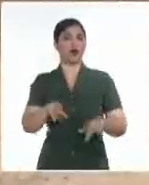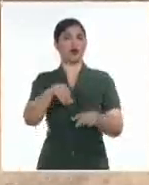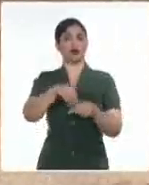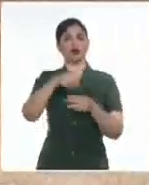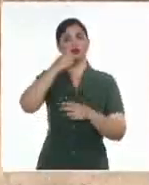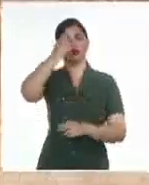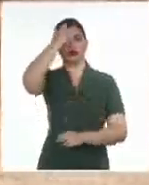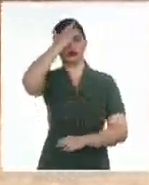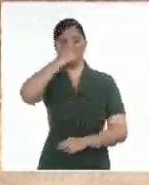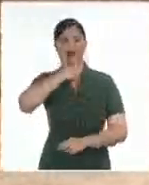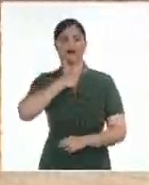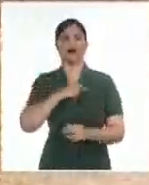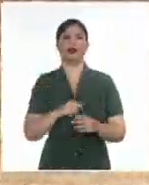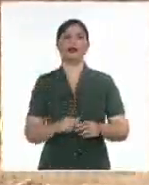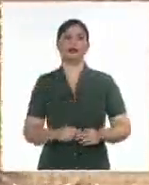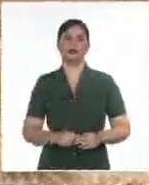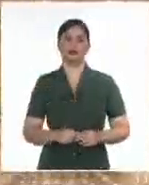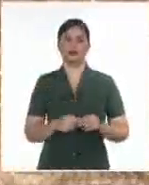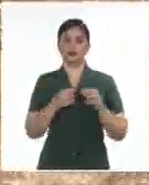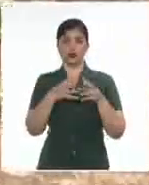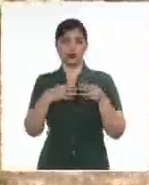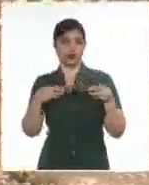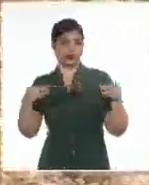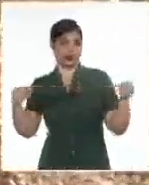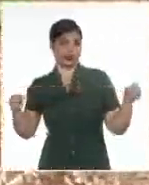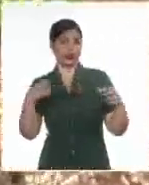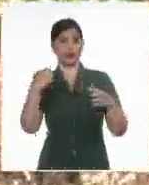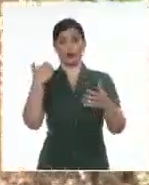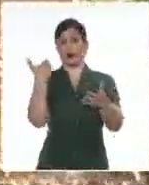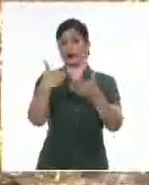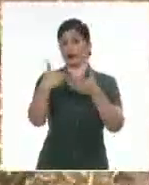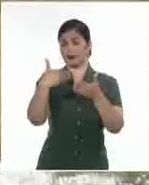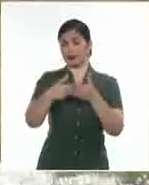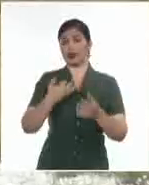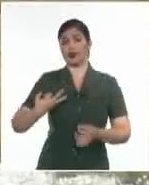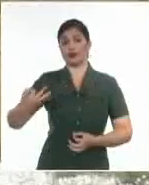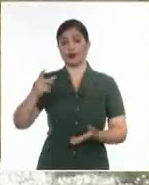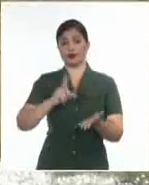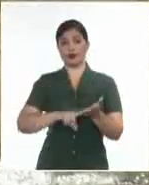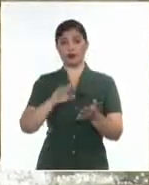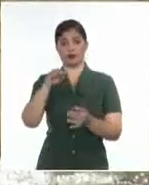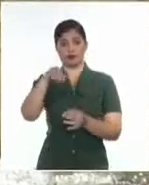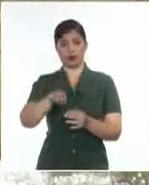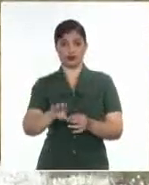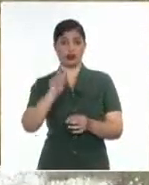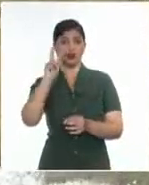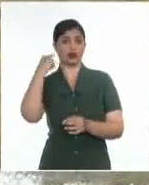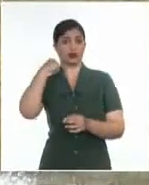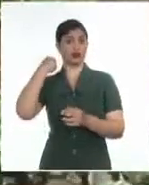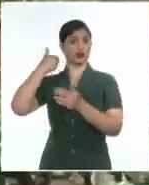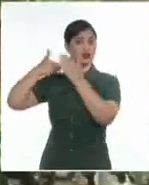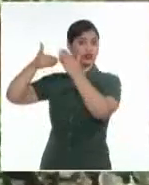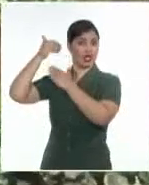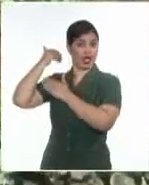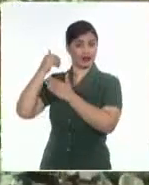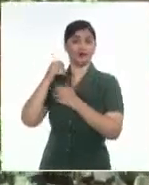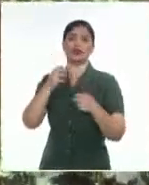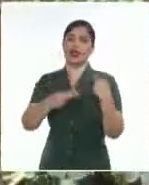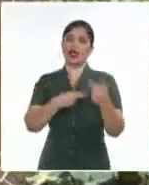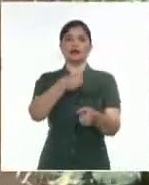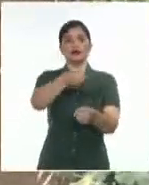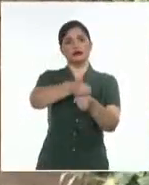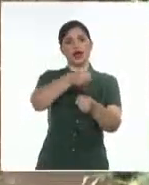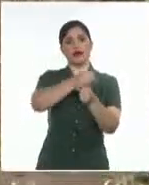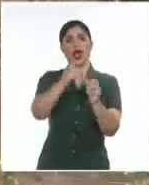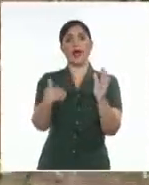son las tierras de la empresa agropecuaria Benito Juárez en Placetas. Aquí desde hace 2 años se desarrolla en unas 1000 hectáreas un proyecto de